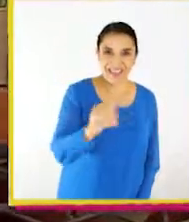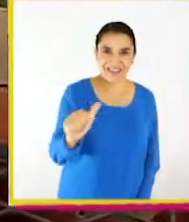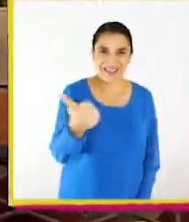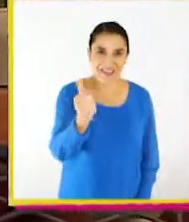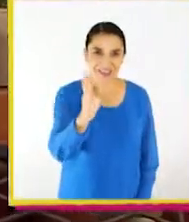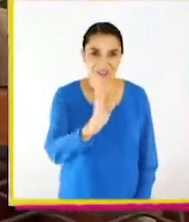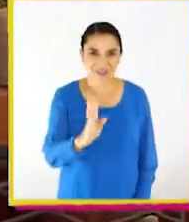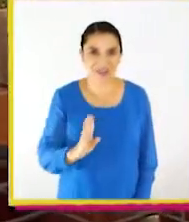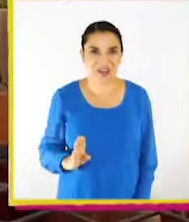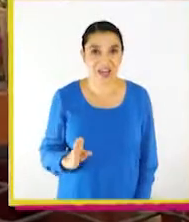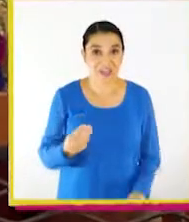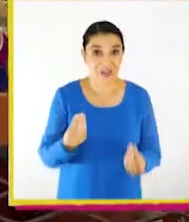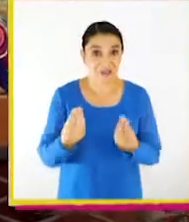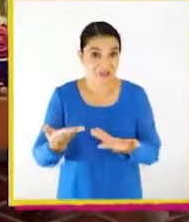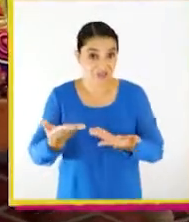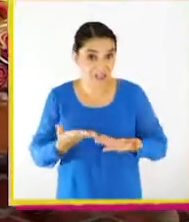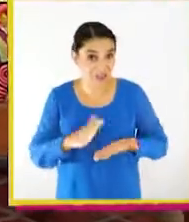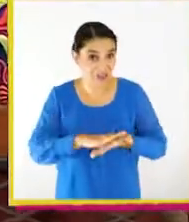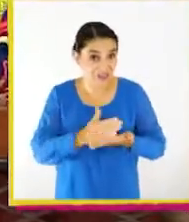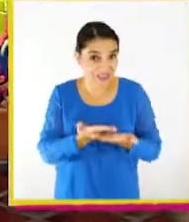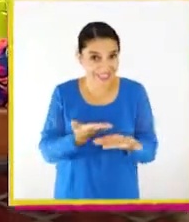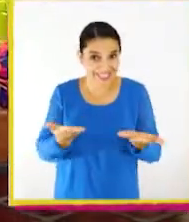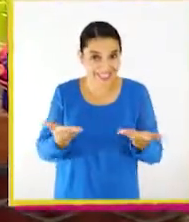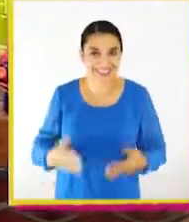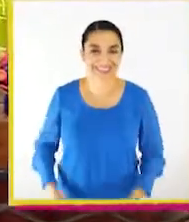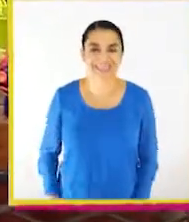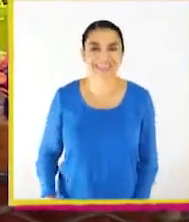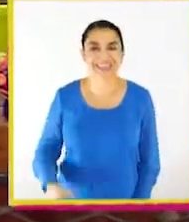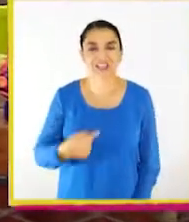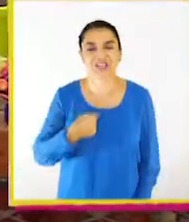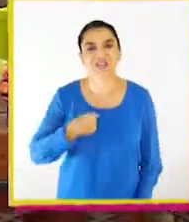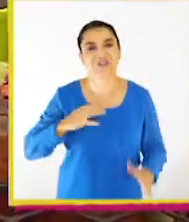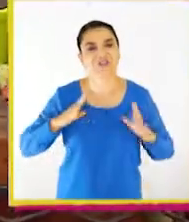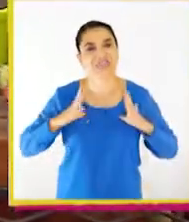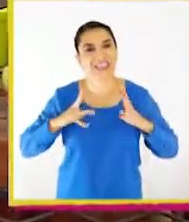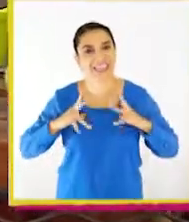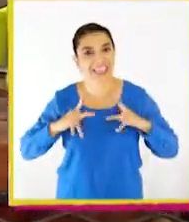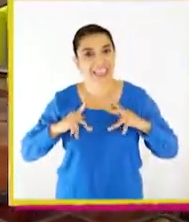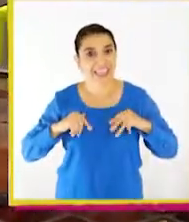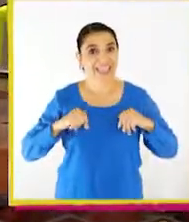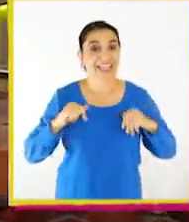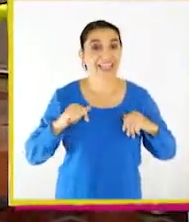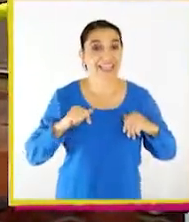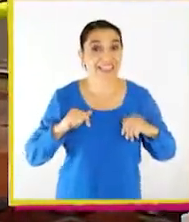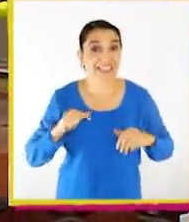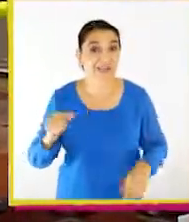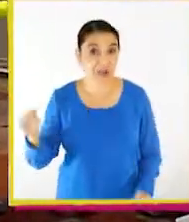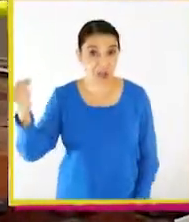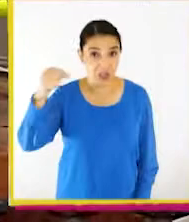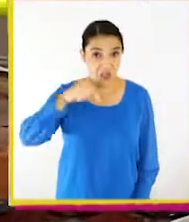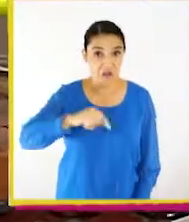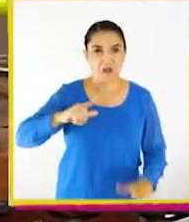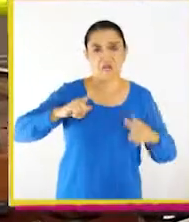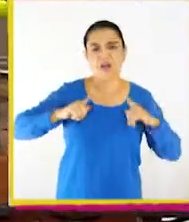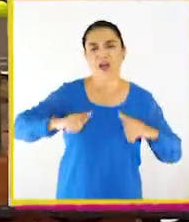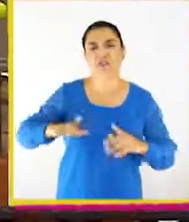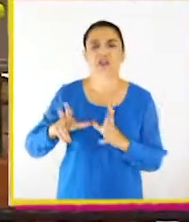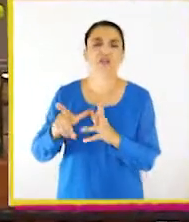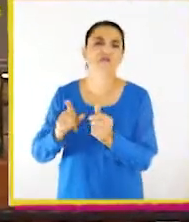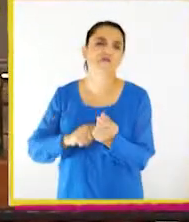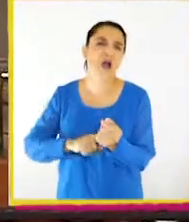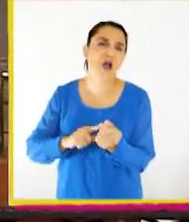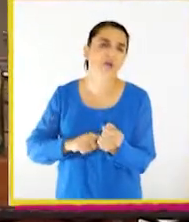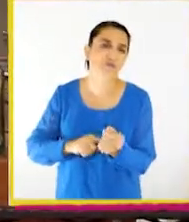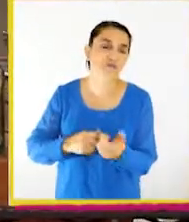del quinto y sexto básico. ¡Bienvenidos! ¿Cómo están? Yo feliz porque vengo llegando de vacaciones con mi